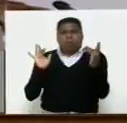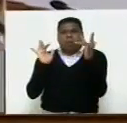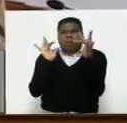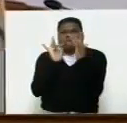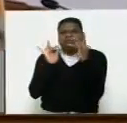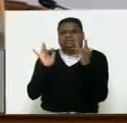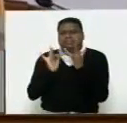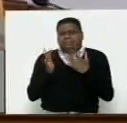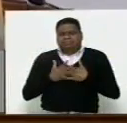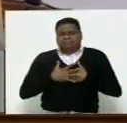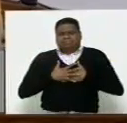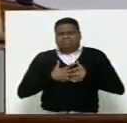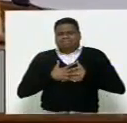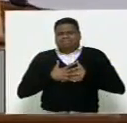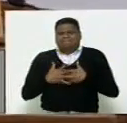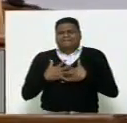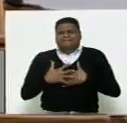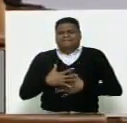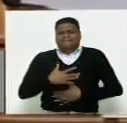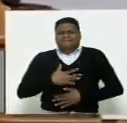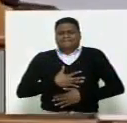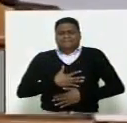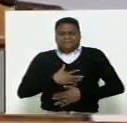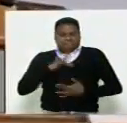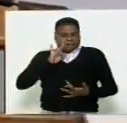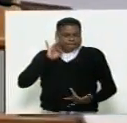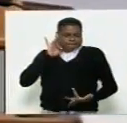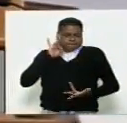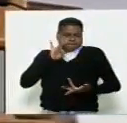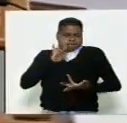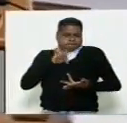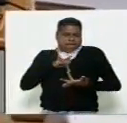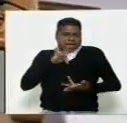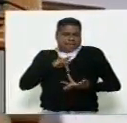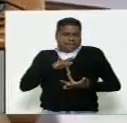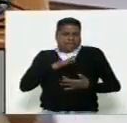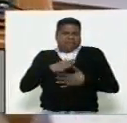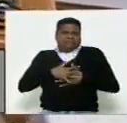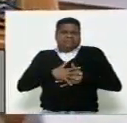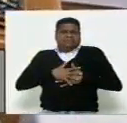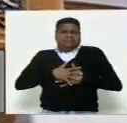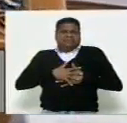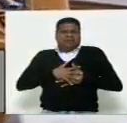adentro, desde nuestras entrañas, con un proyecto como este.